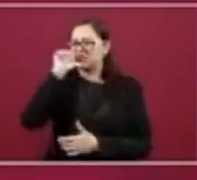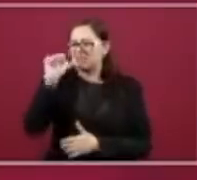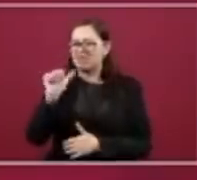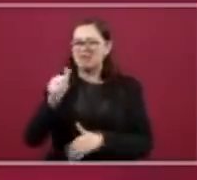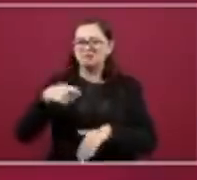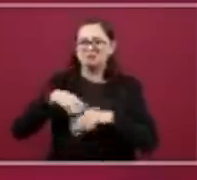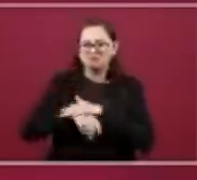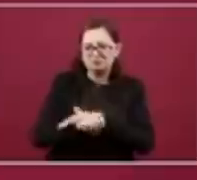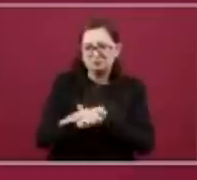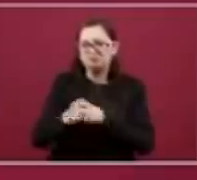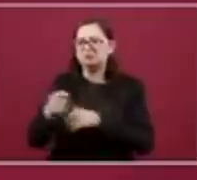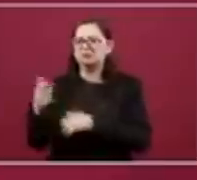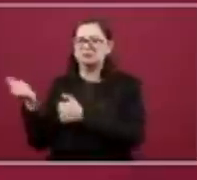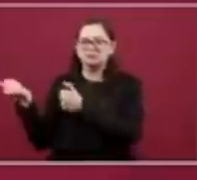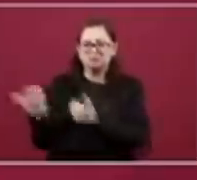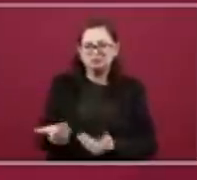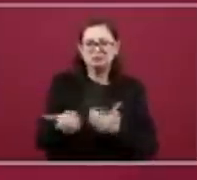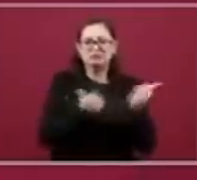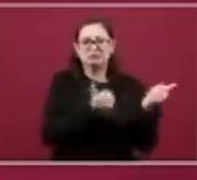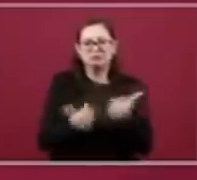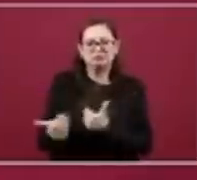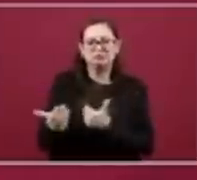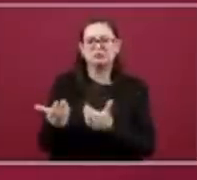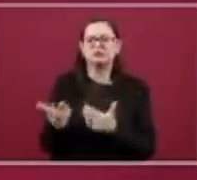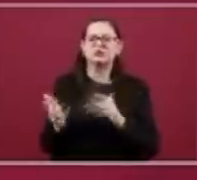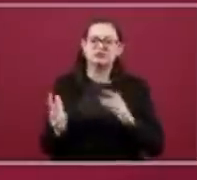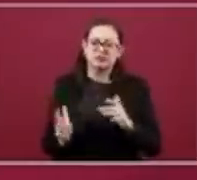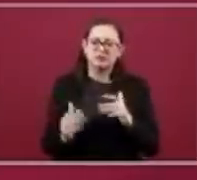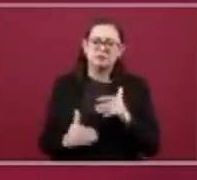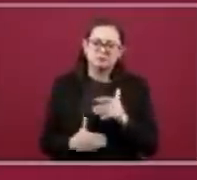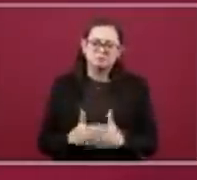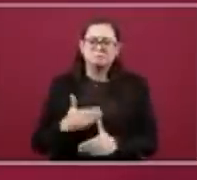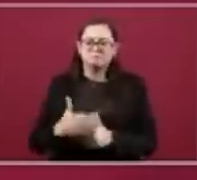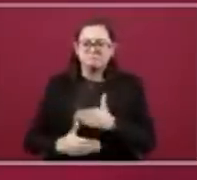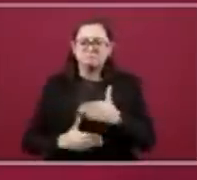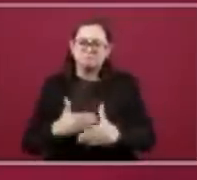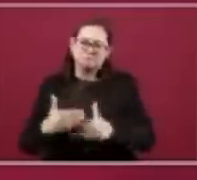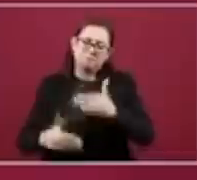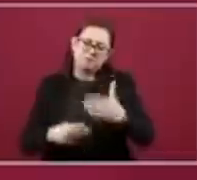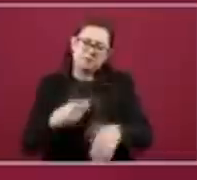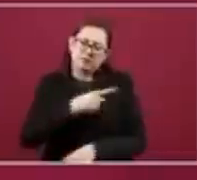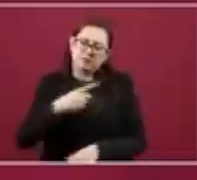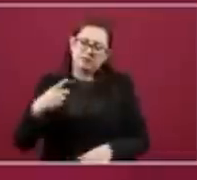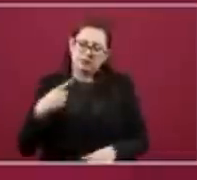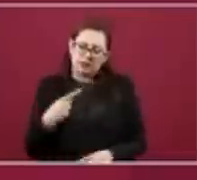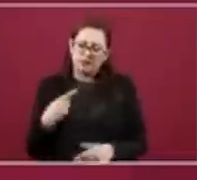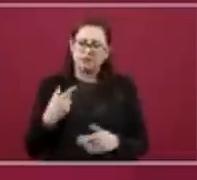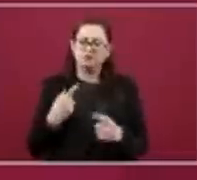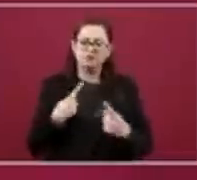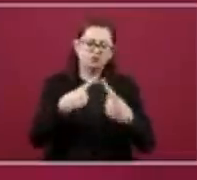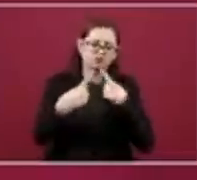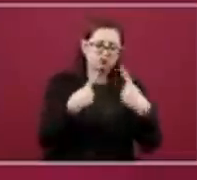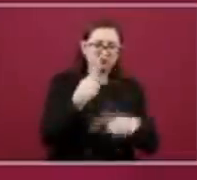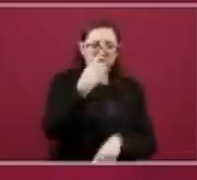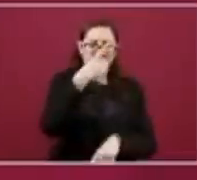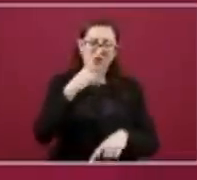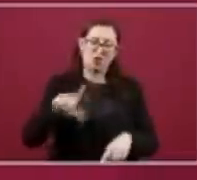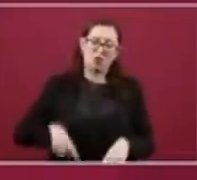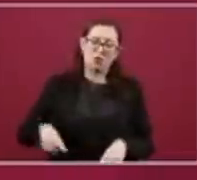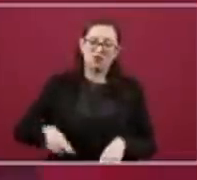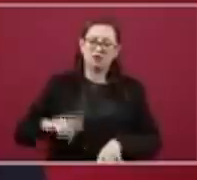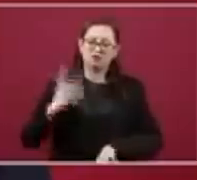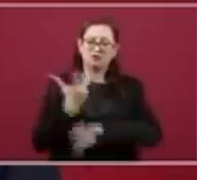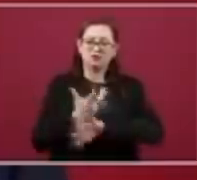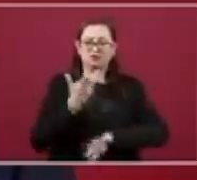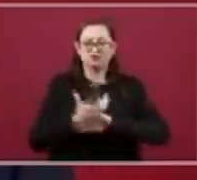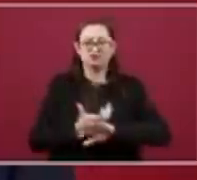y es un tema que vamos a tratar en su momento con el gobierno de Estados Unidos.